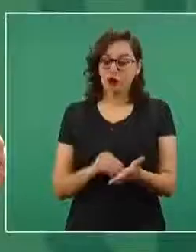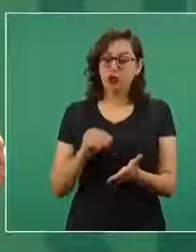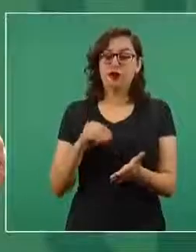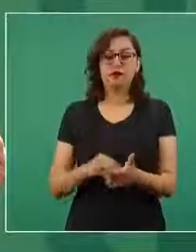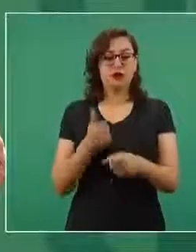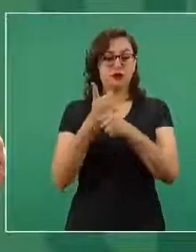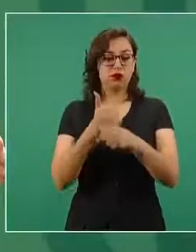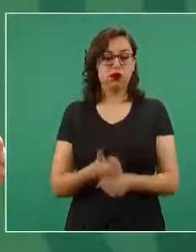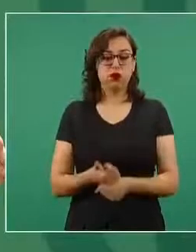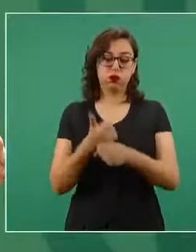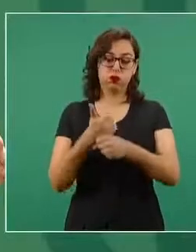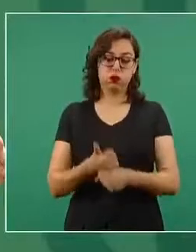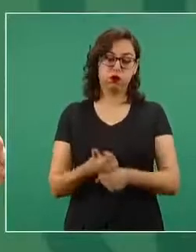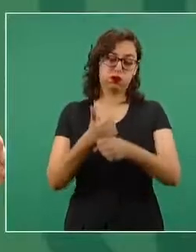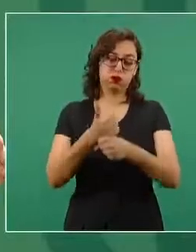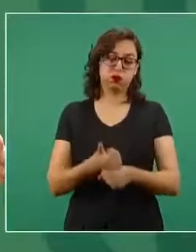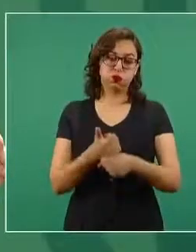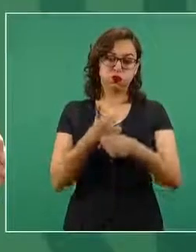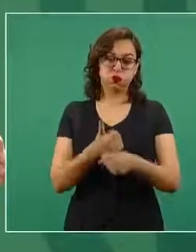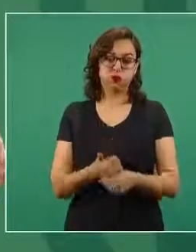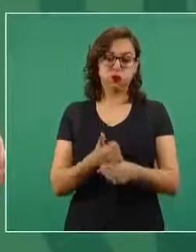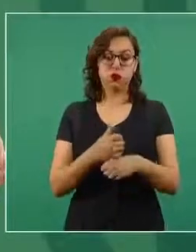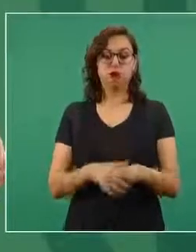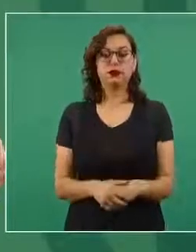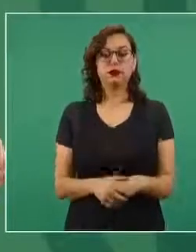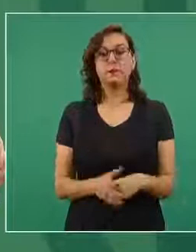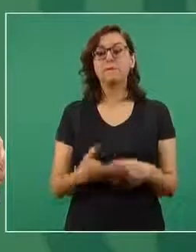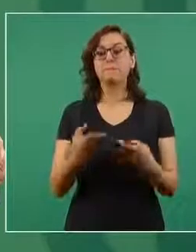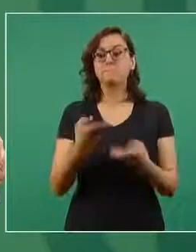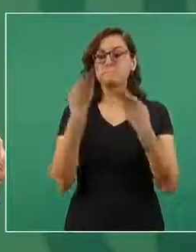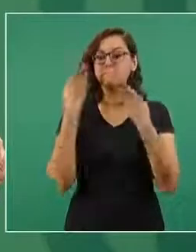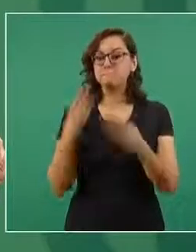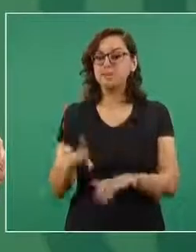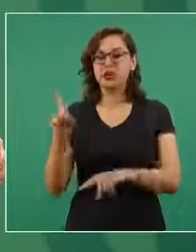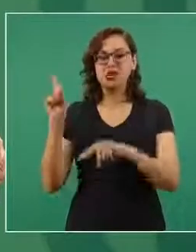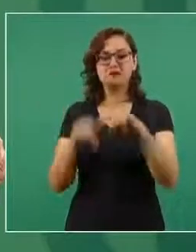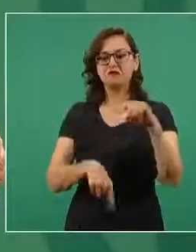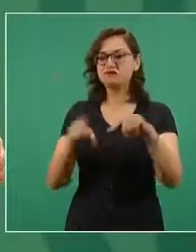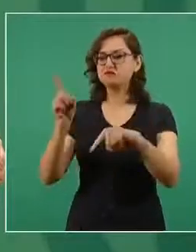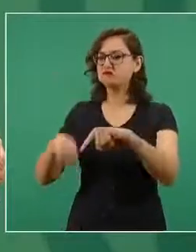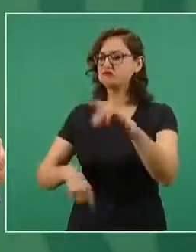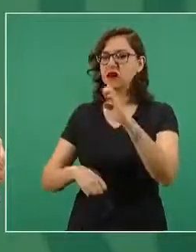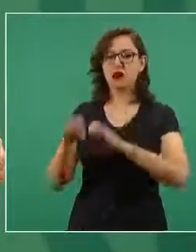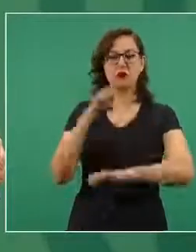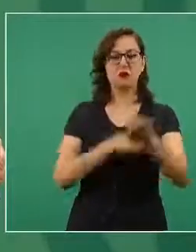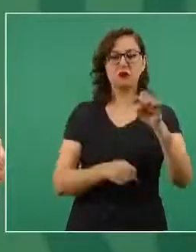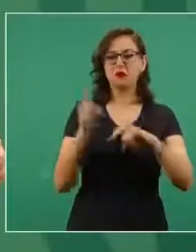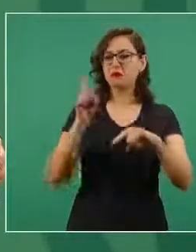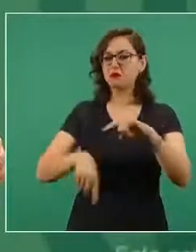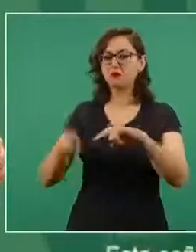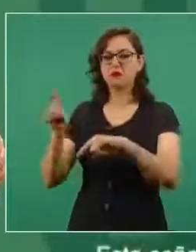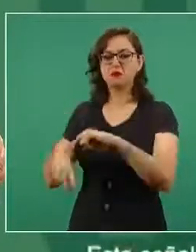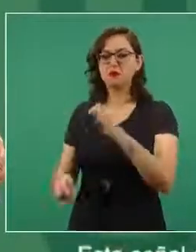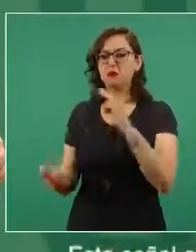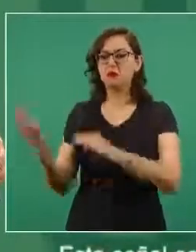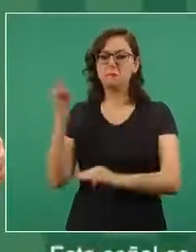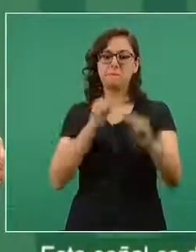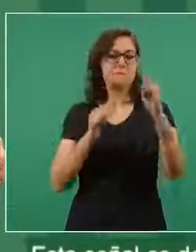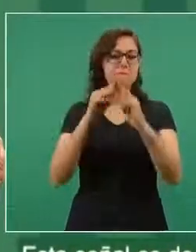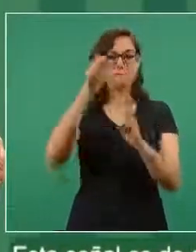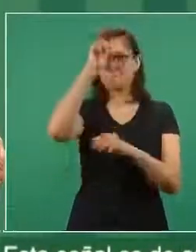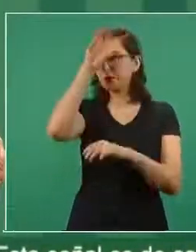padecemos. Se entregaron los bancos, se entregaron las empresas, se entregaron las minas,